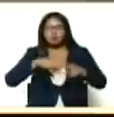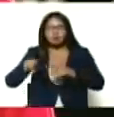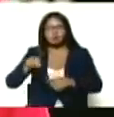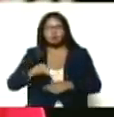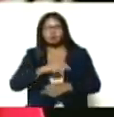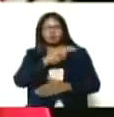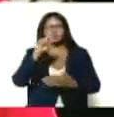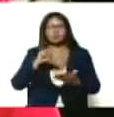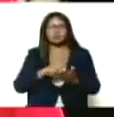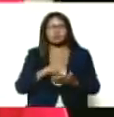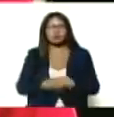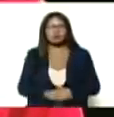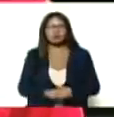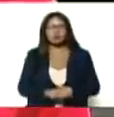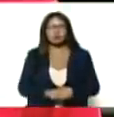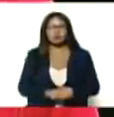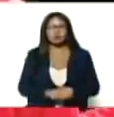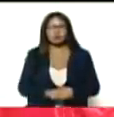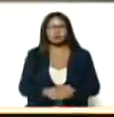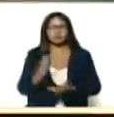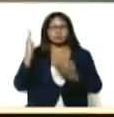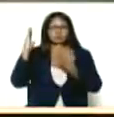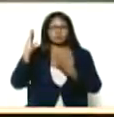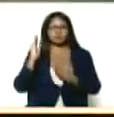Consejo Político. Reyes Reyes.